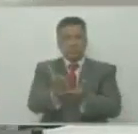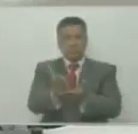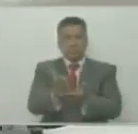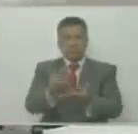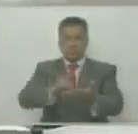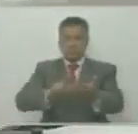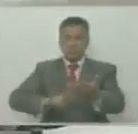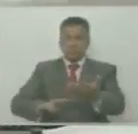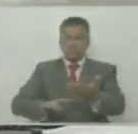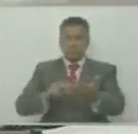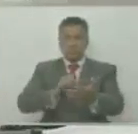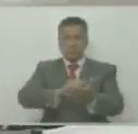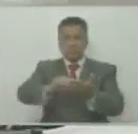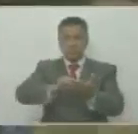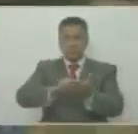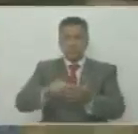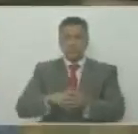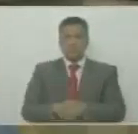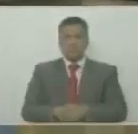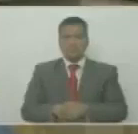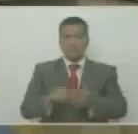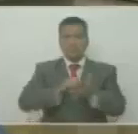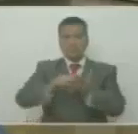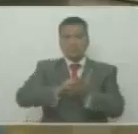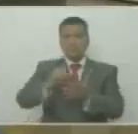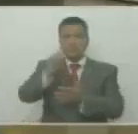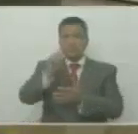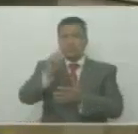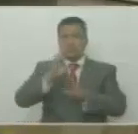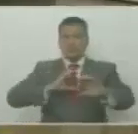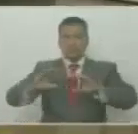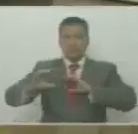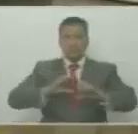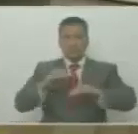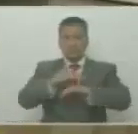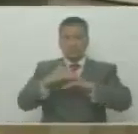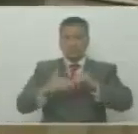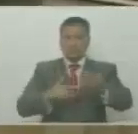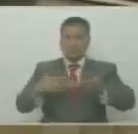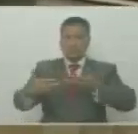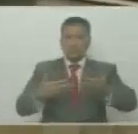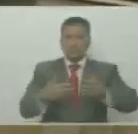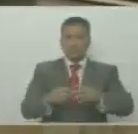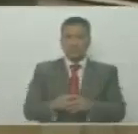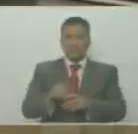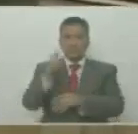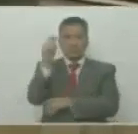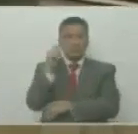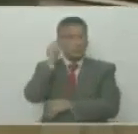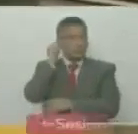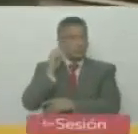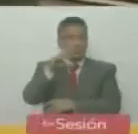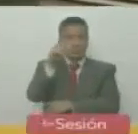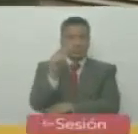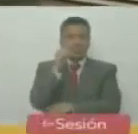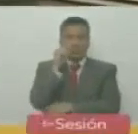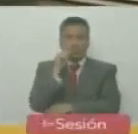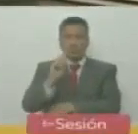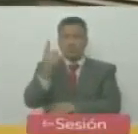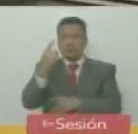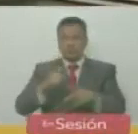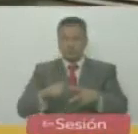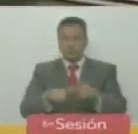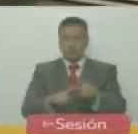lectura a la cuenta. Cuenta número 1, comunicaciones suscritas por las ciudadanas diputadas y los ciudadanos diputados